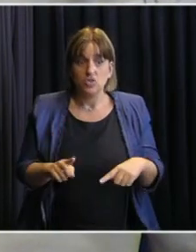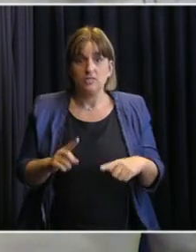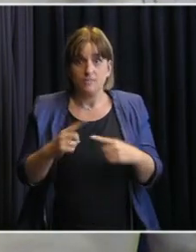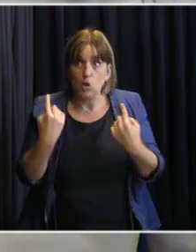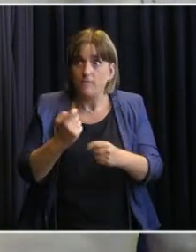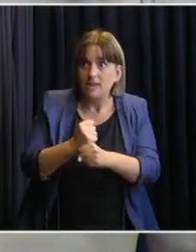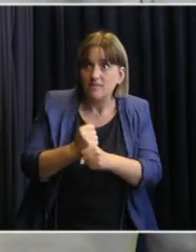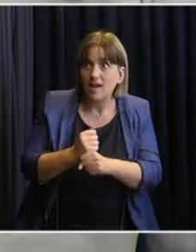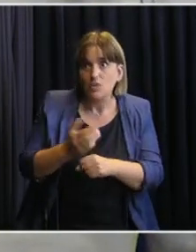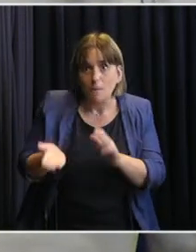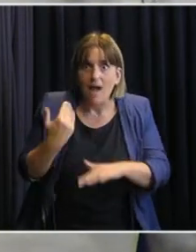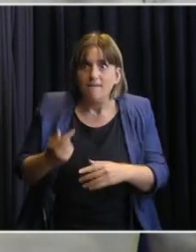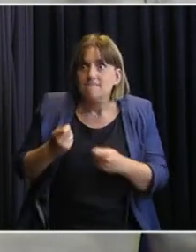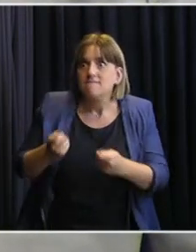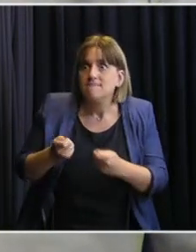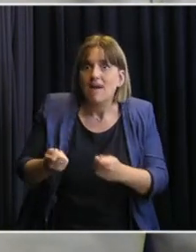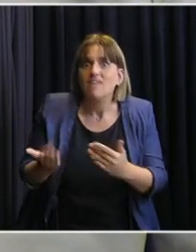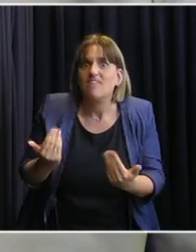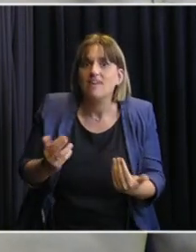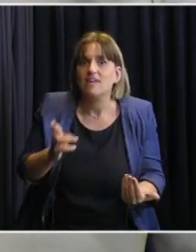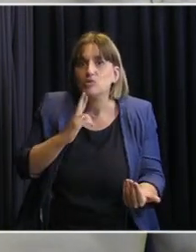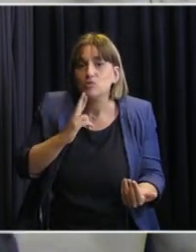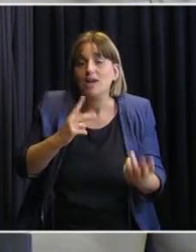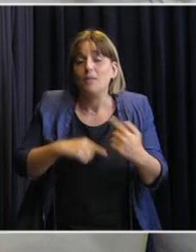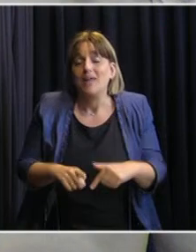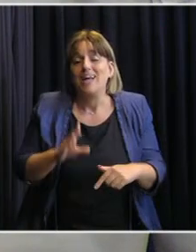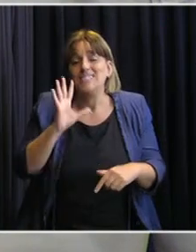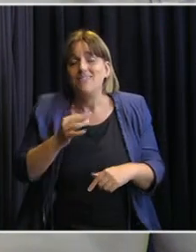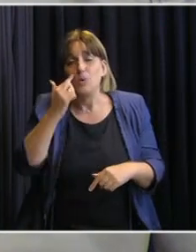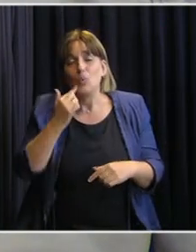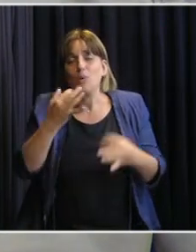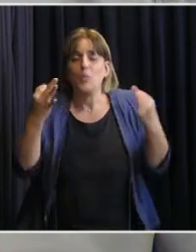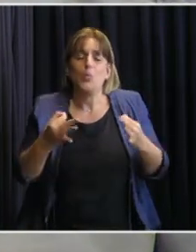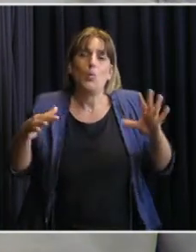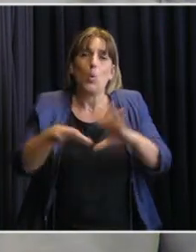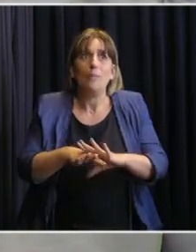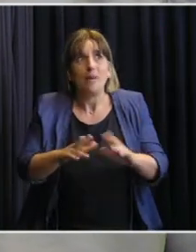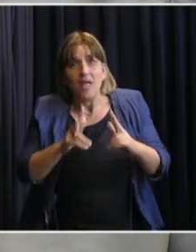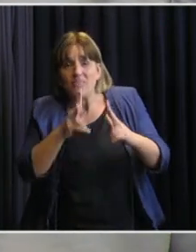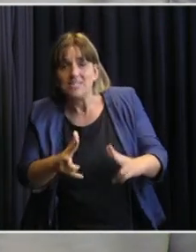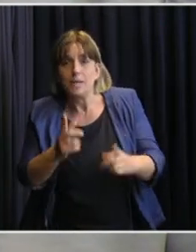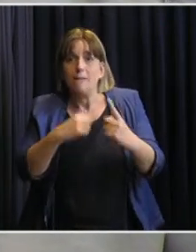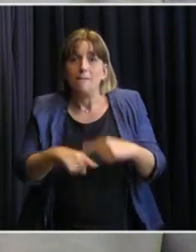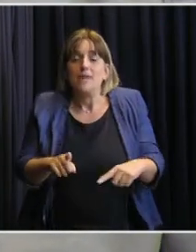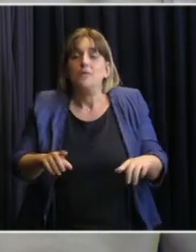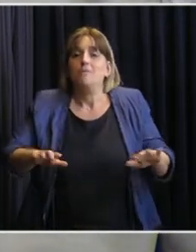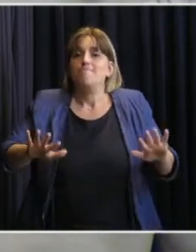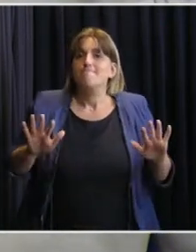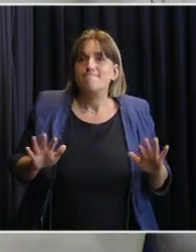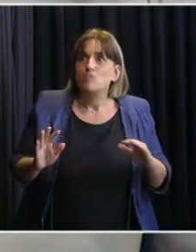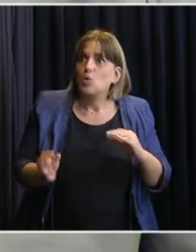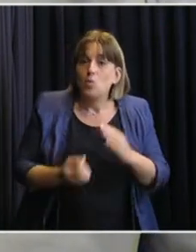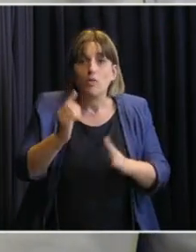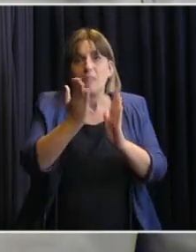trabajando y que recibe la presión nuestra para poder darle un número claro de cuántos nuevos casos hay. Y